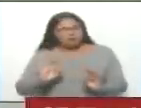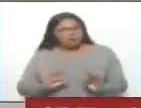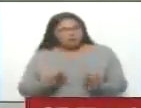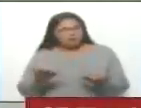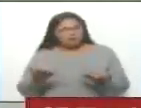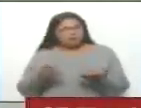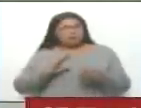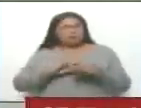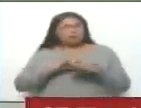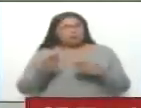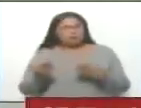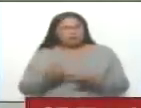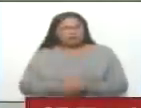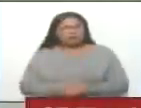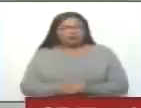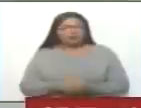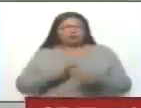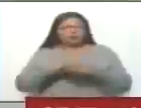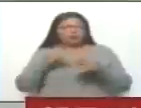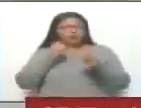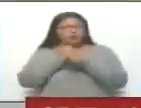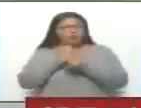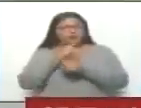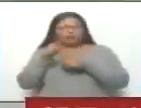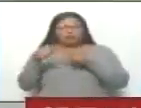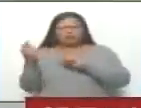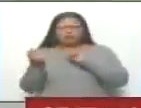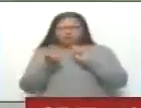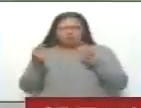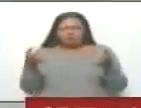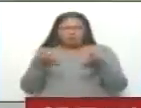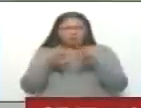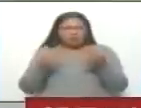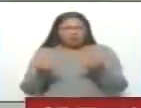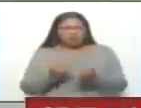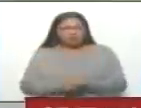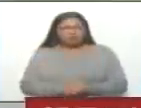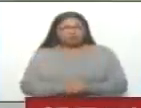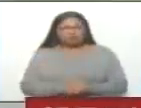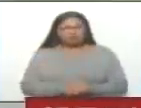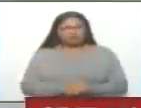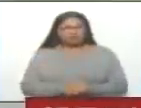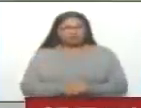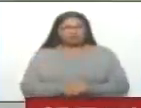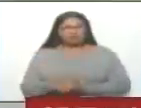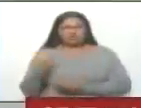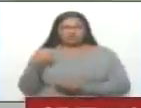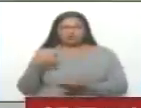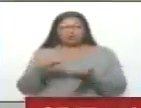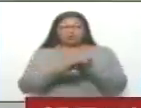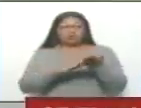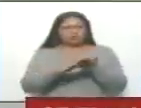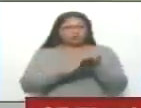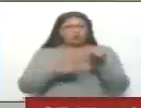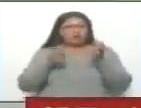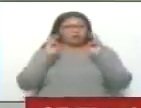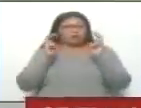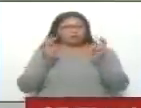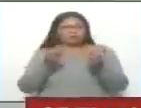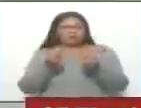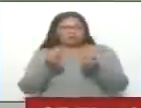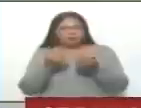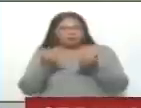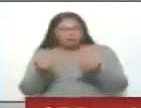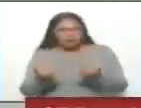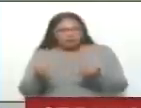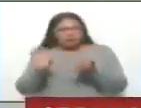Porque los trabajadores en la discusión de la convención colectiva debemos resolver el tema salarial donde las